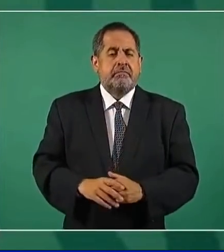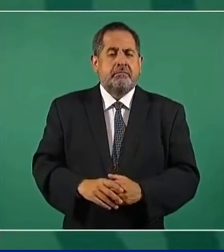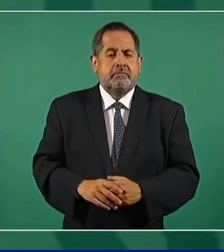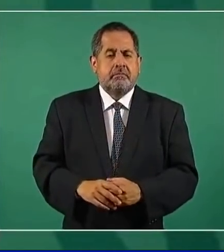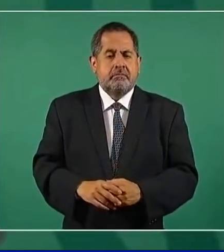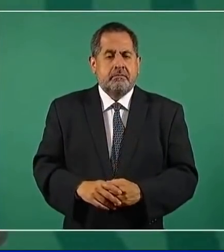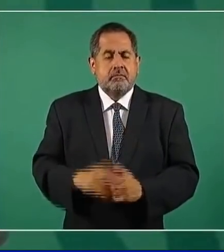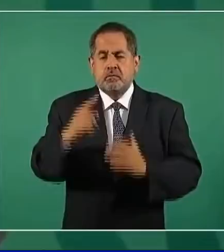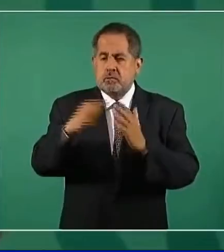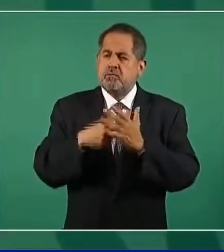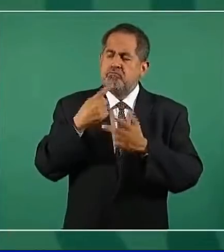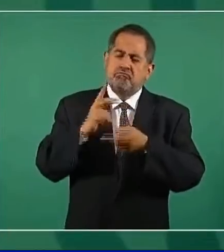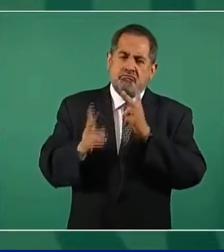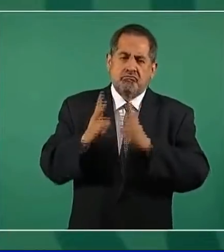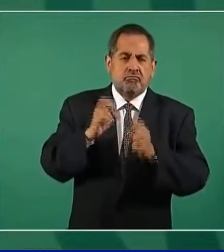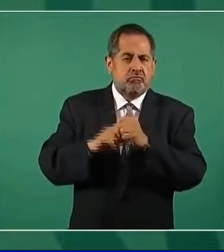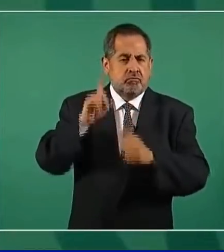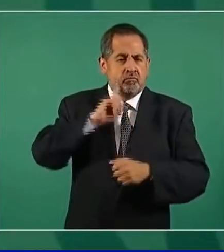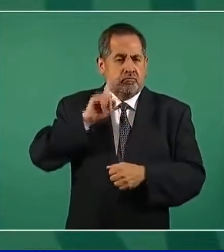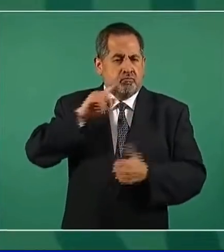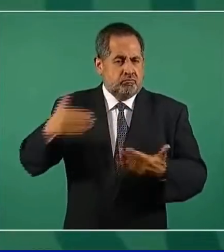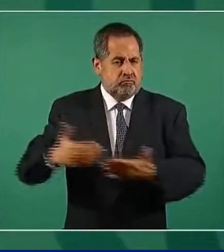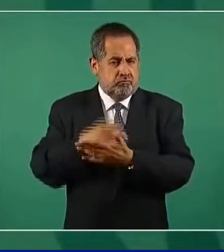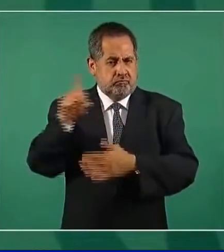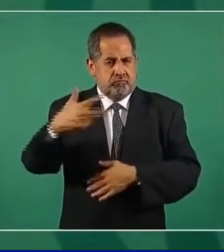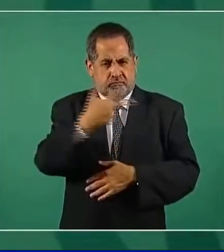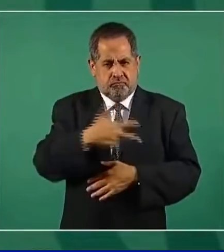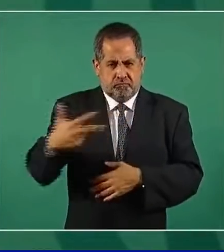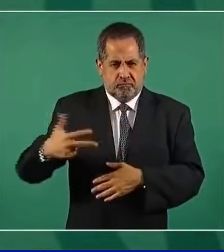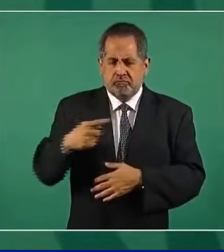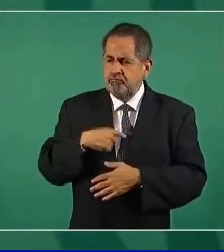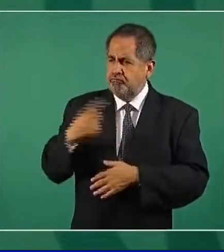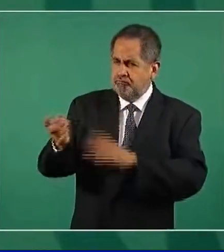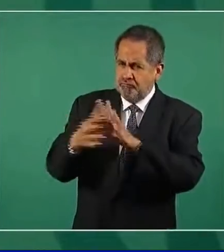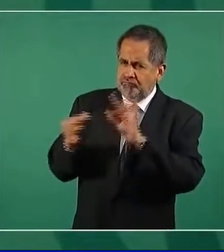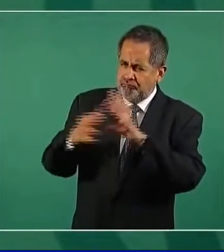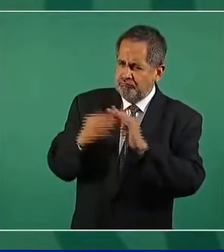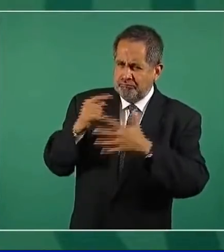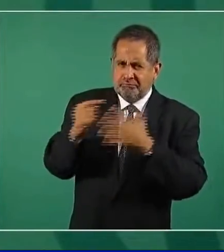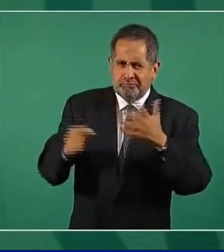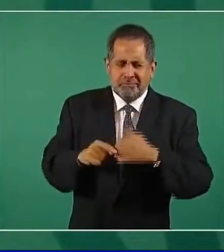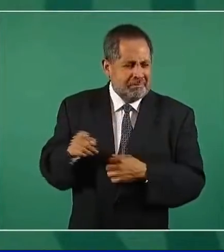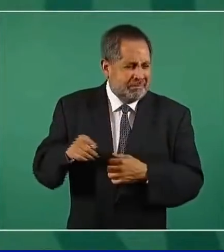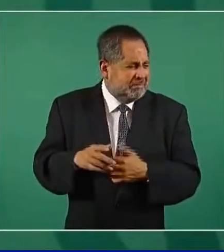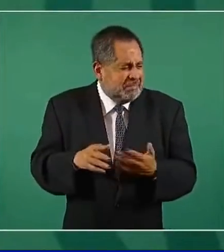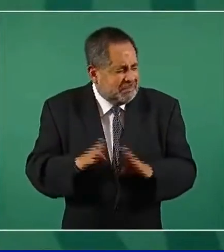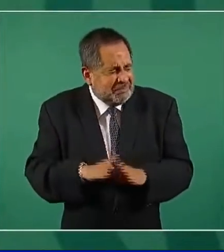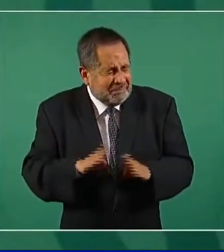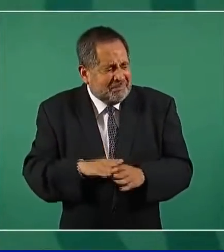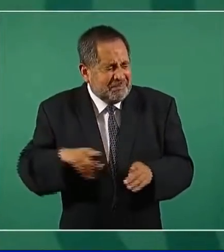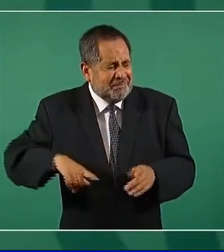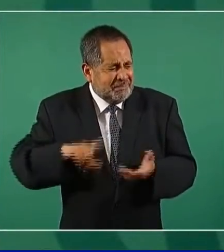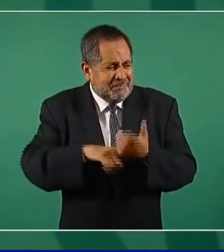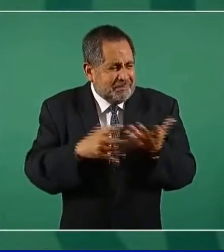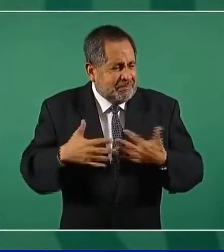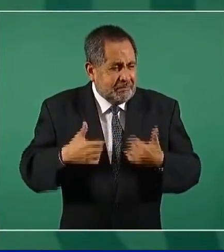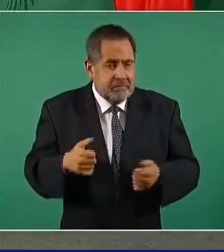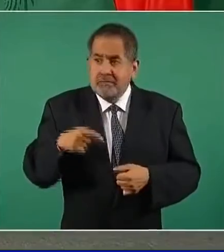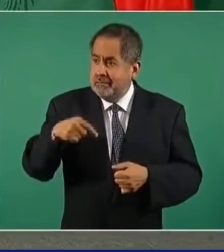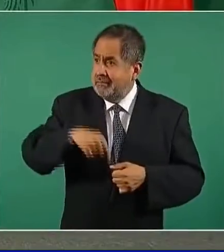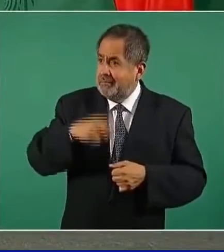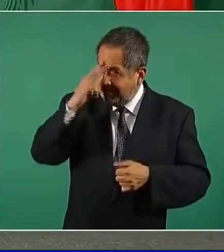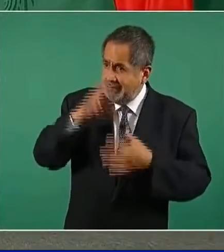Una vez hablaba yo con una danesa y le explicaba y no entendía,